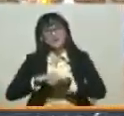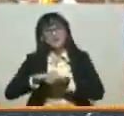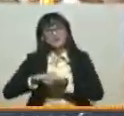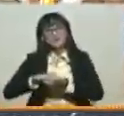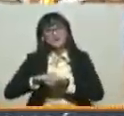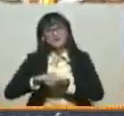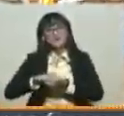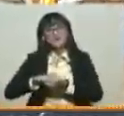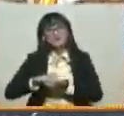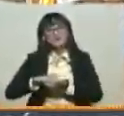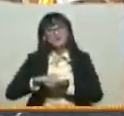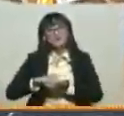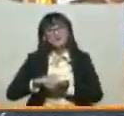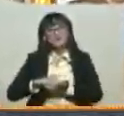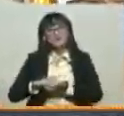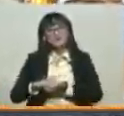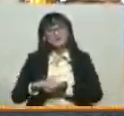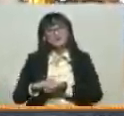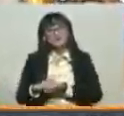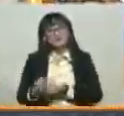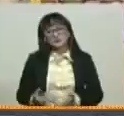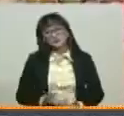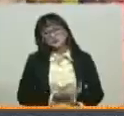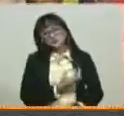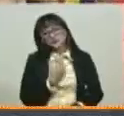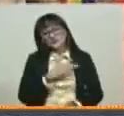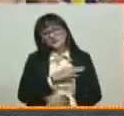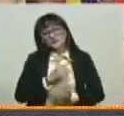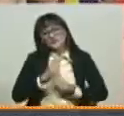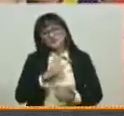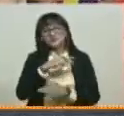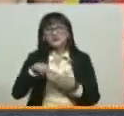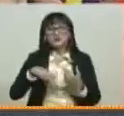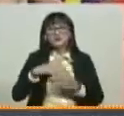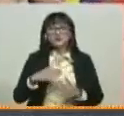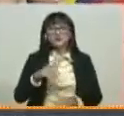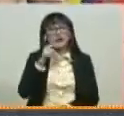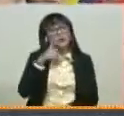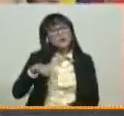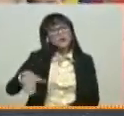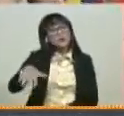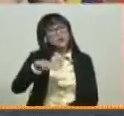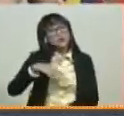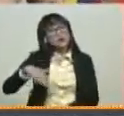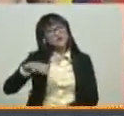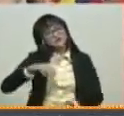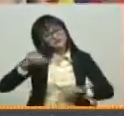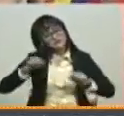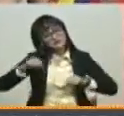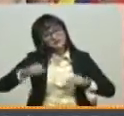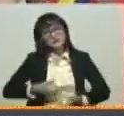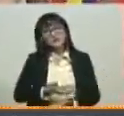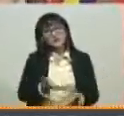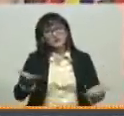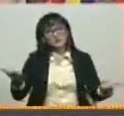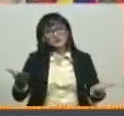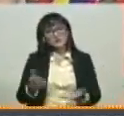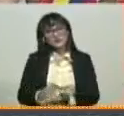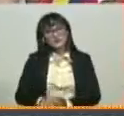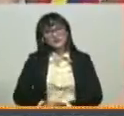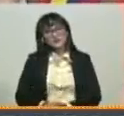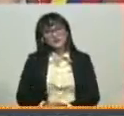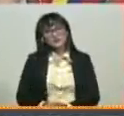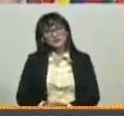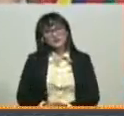a cargarme de la fuerza revolucionaria del pueblo. Sí, trujillanos, trujillanas,